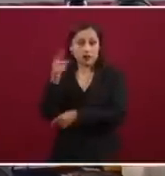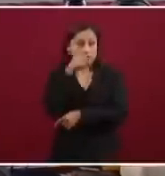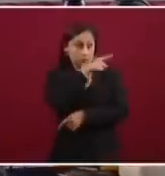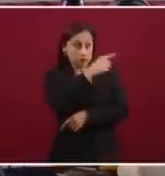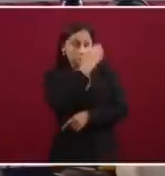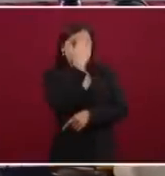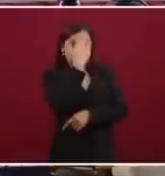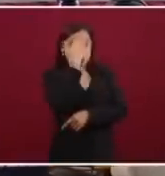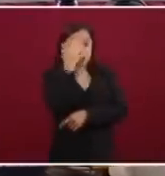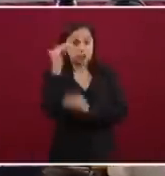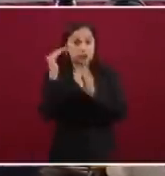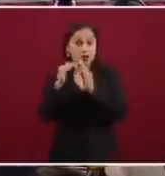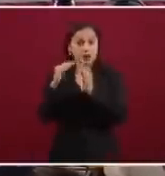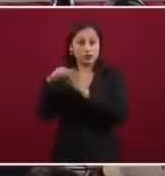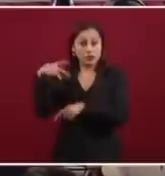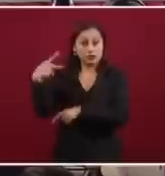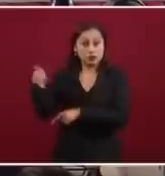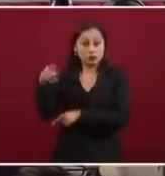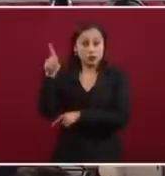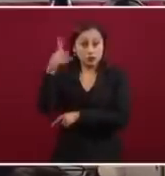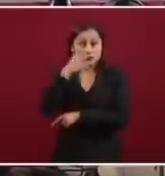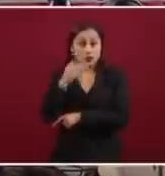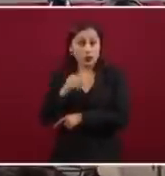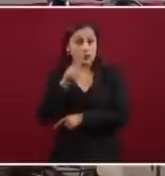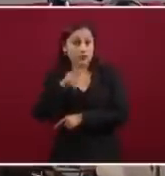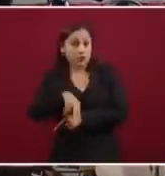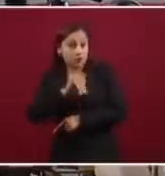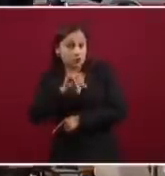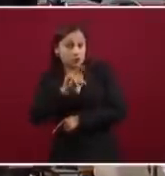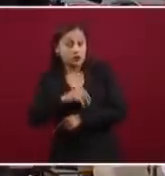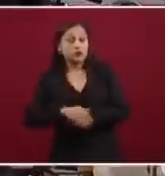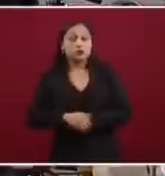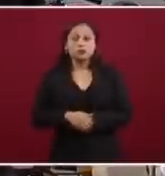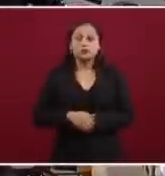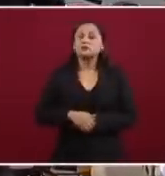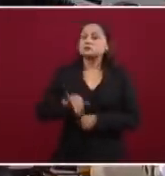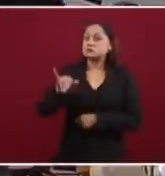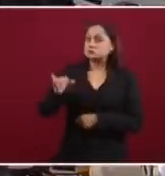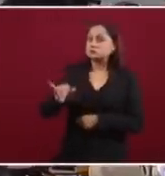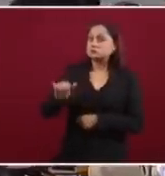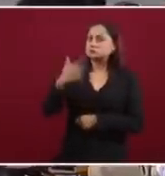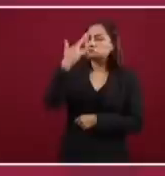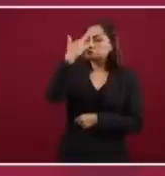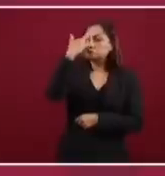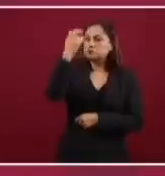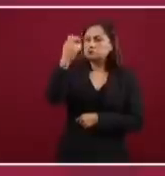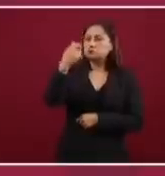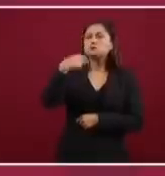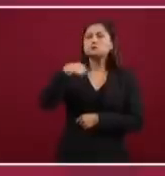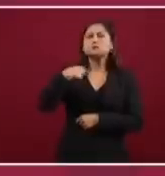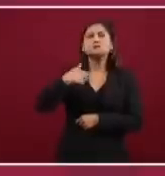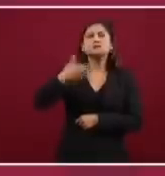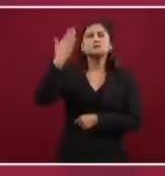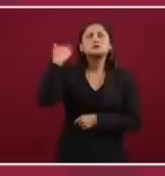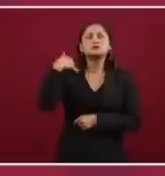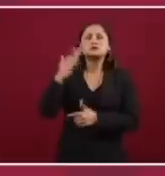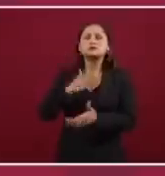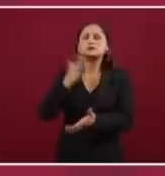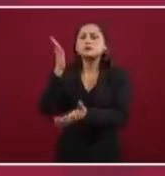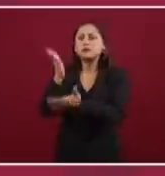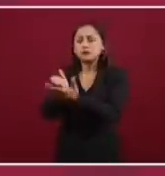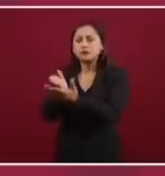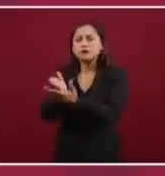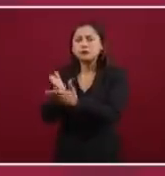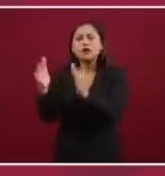persona. Y si me permite realizarle otra pregunta más. Sí, es cierto. Sí, yo estuve una vez en la casa